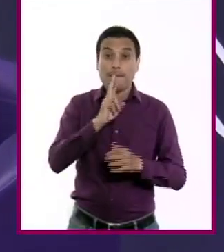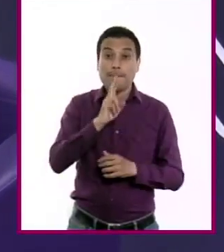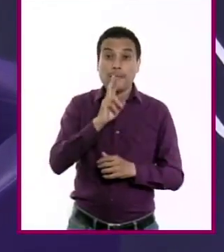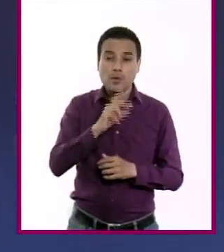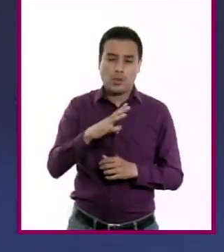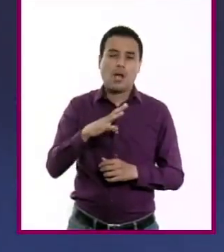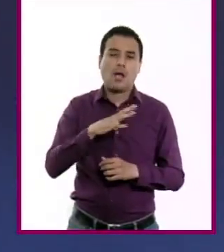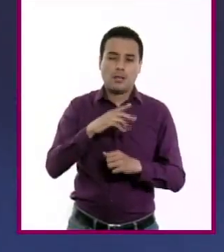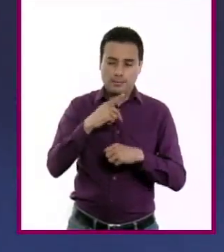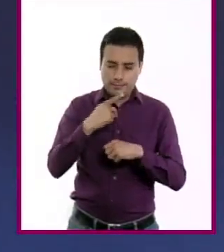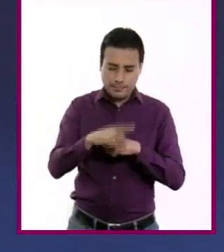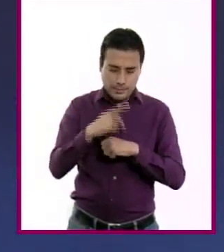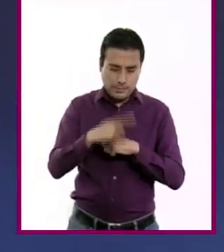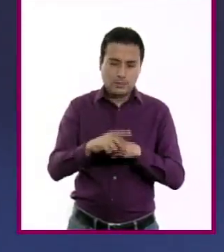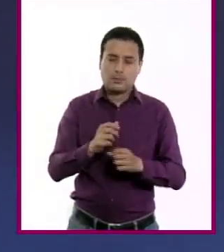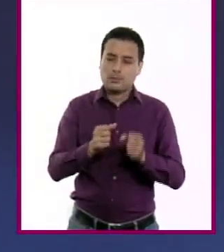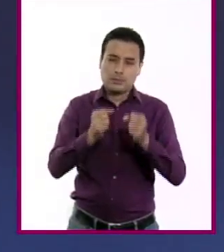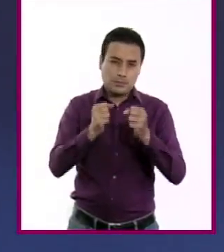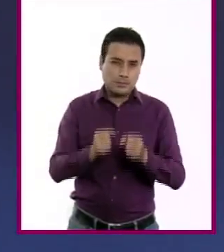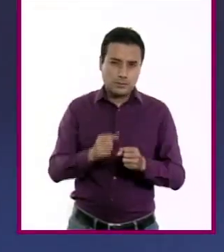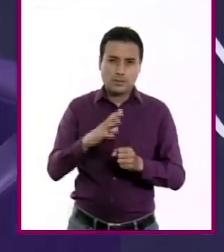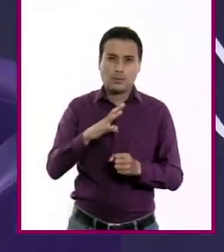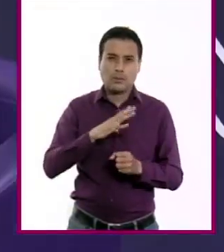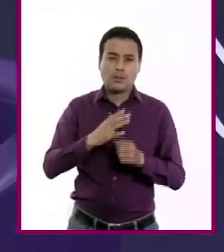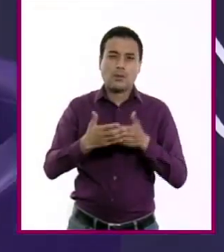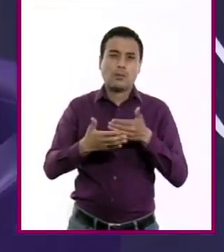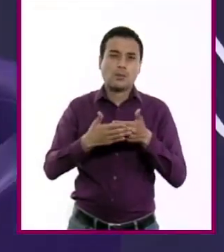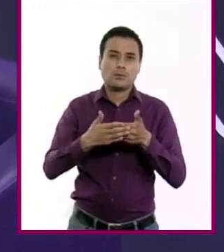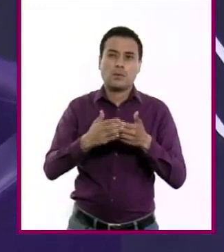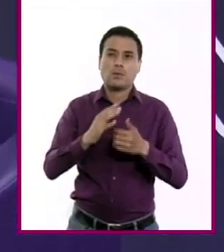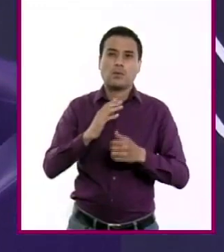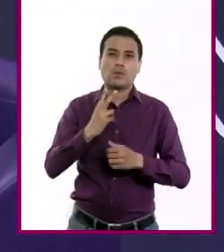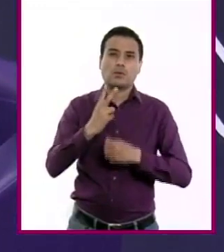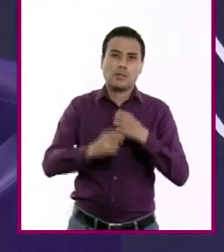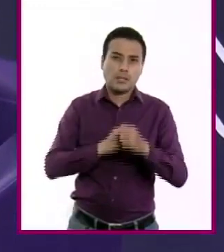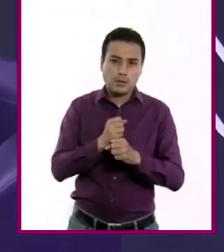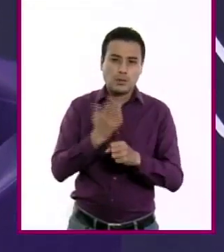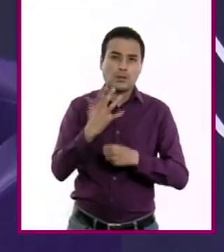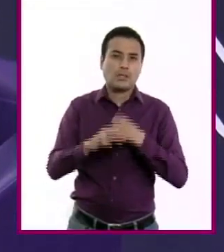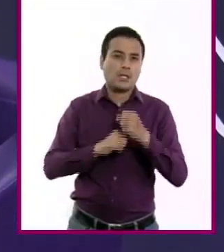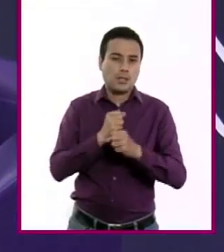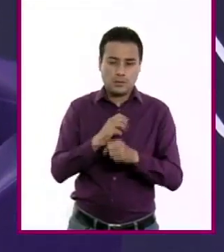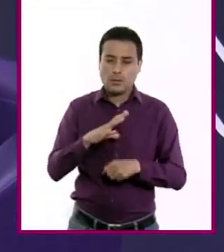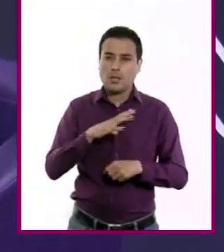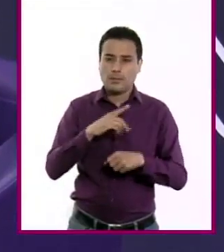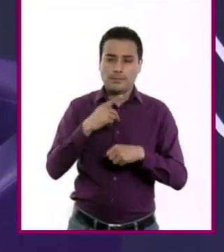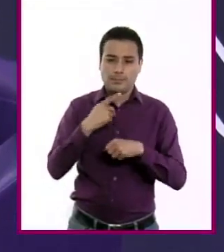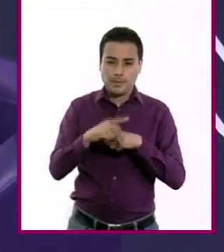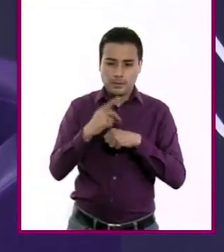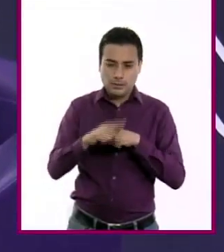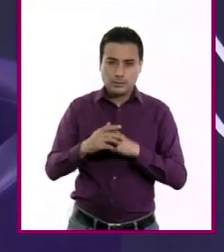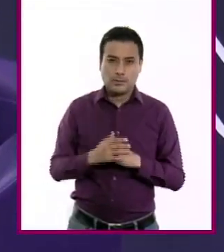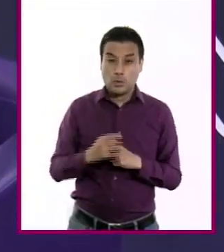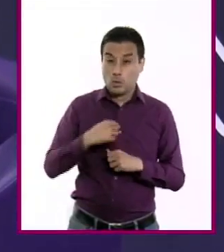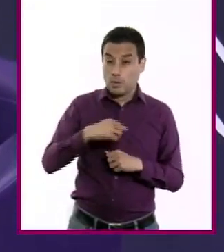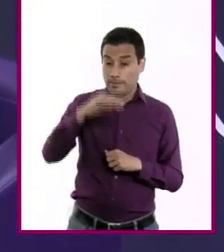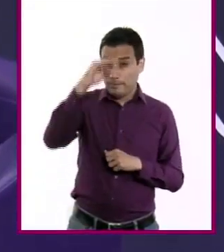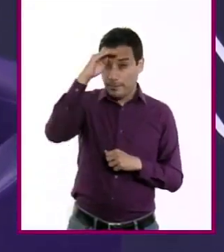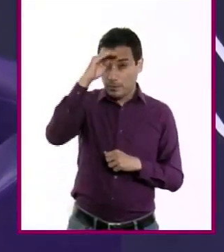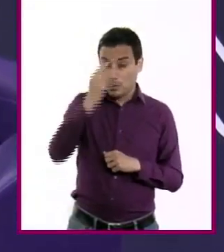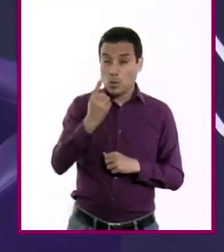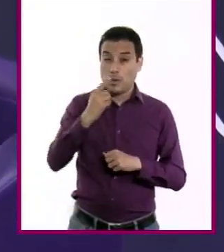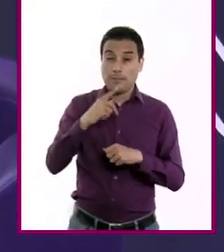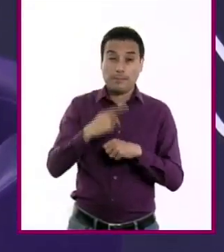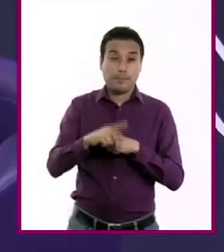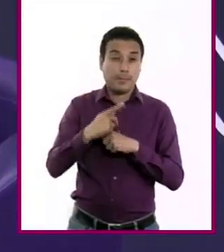van a avanzar en 10 años o en 2 años o mañana. ¿Cuál sería la que yo creería